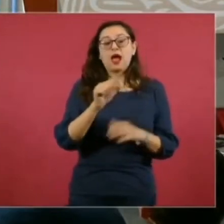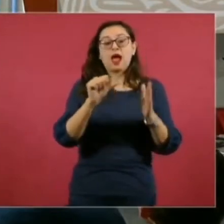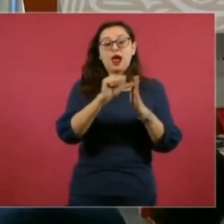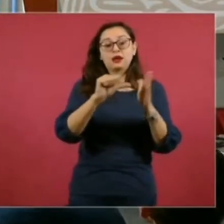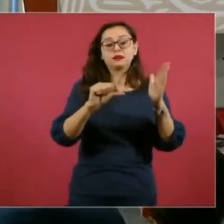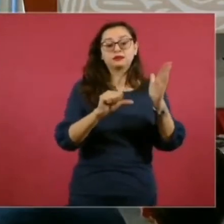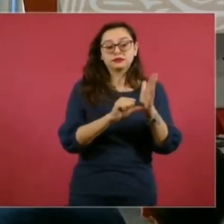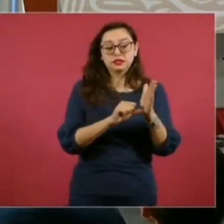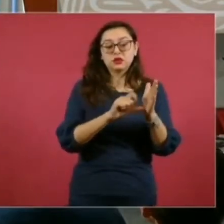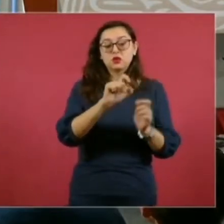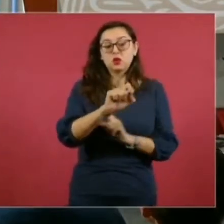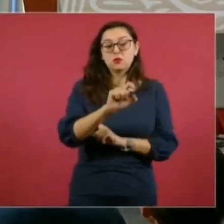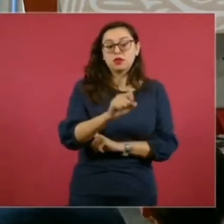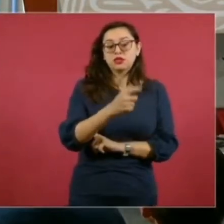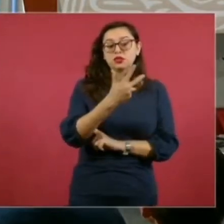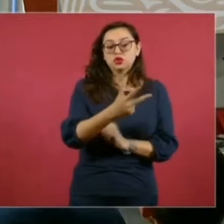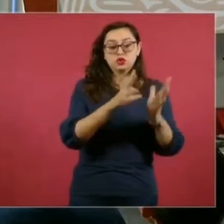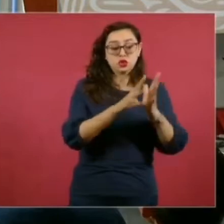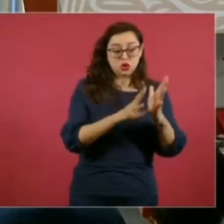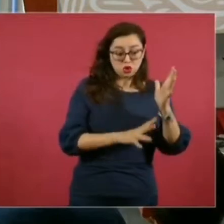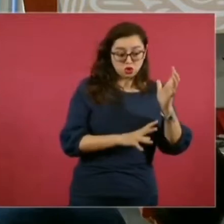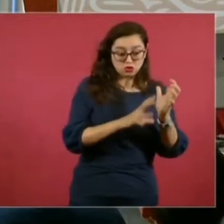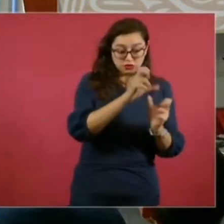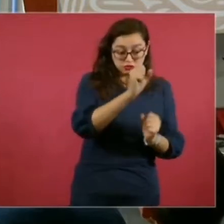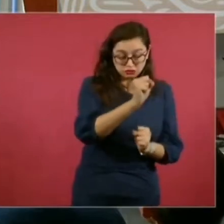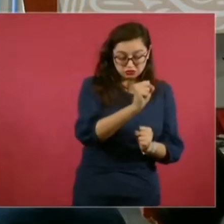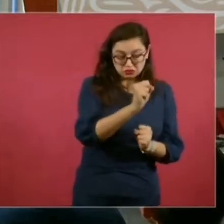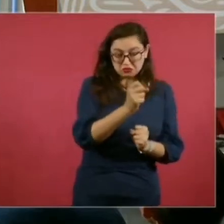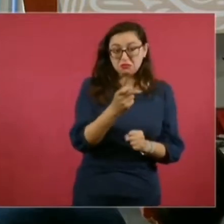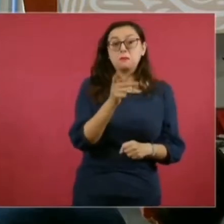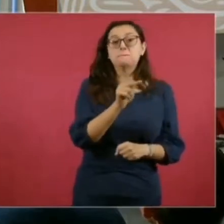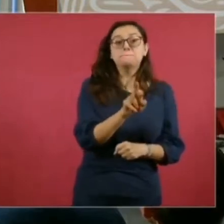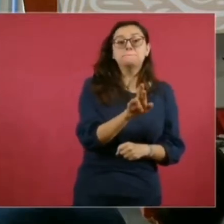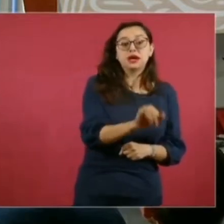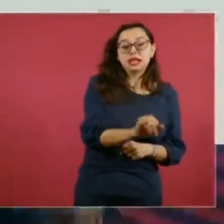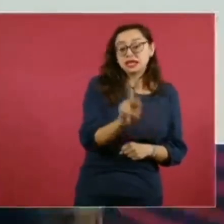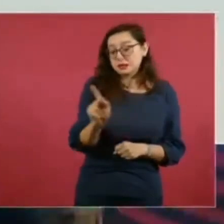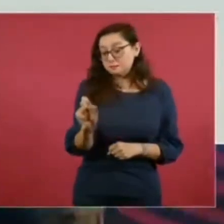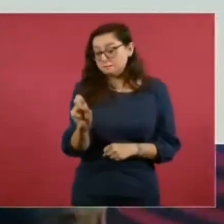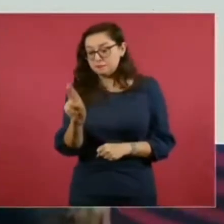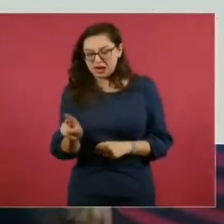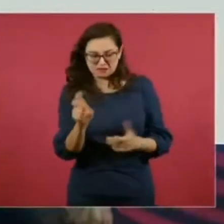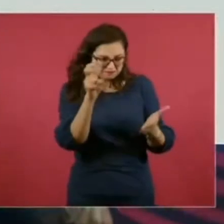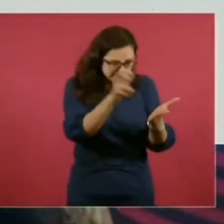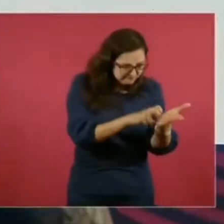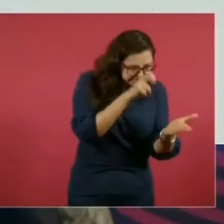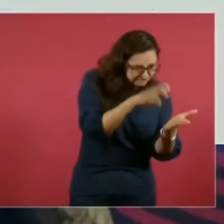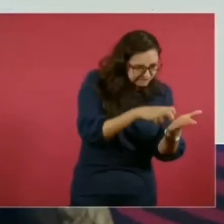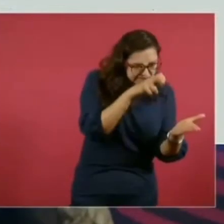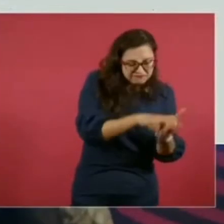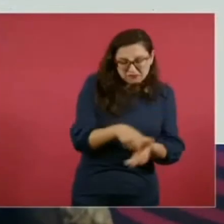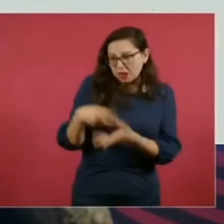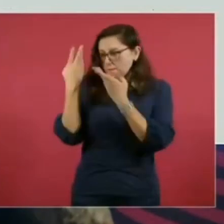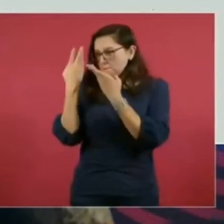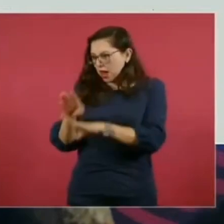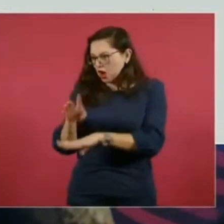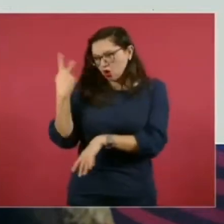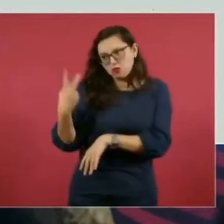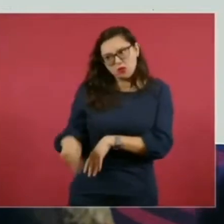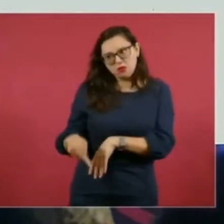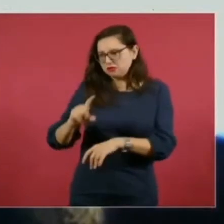28 constitucional para entregar bancos que eran propiedad de la nación,